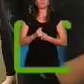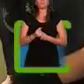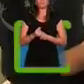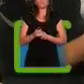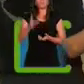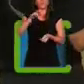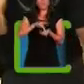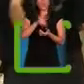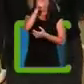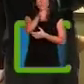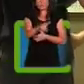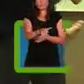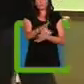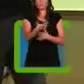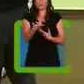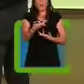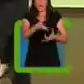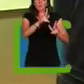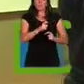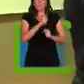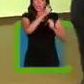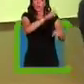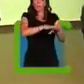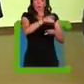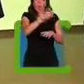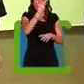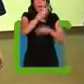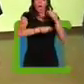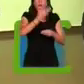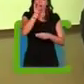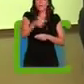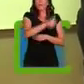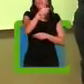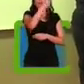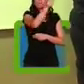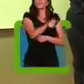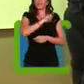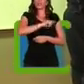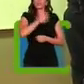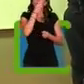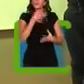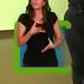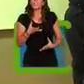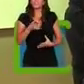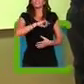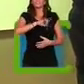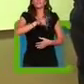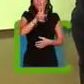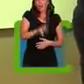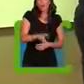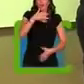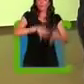una persona le permites hacer algo que le gusta mucho, se siente muy bien, entonces además se siente valorado, se